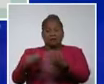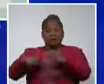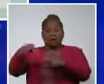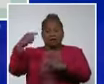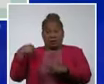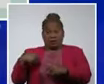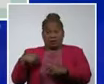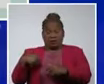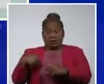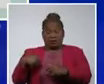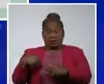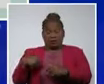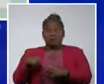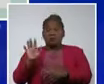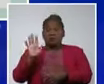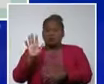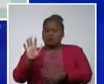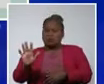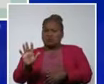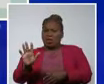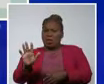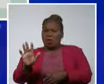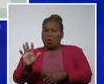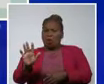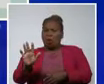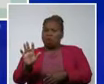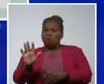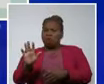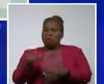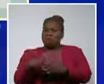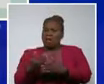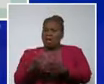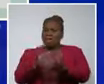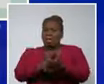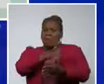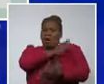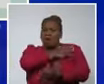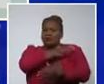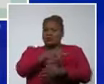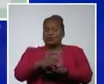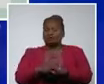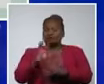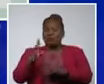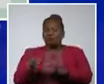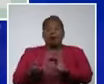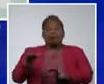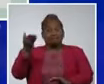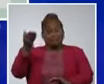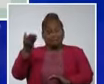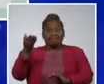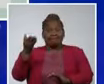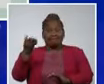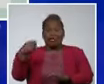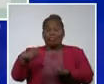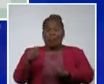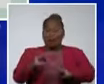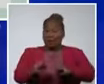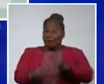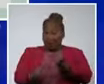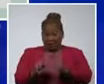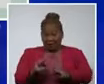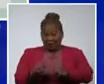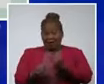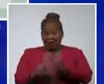los 5 primeros días del mes de marzo. Cifras muy elevadas que deben controlarse, pero